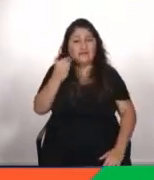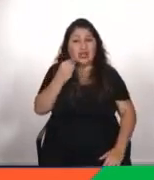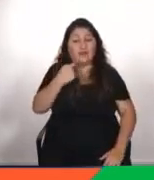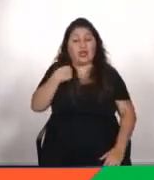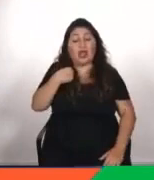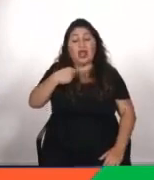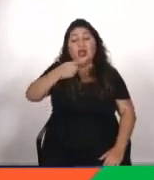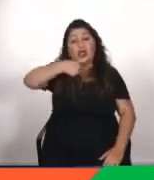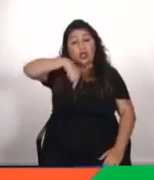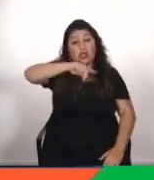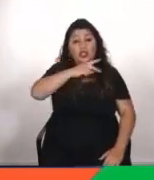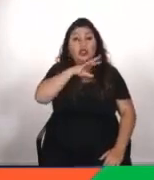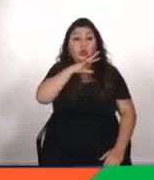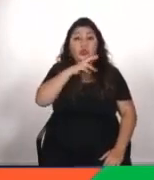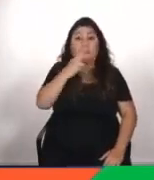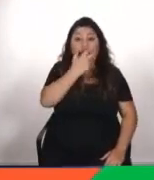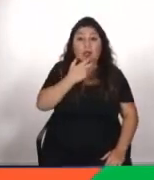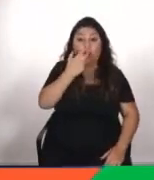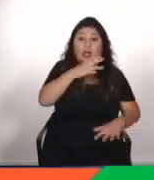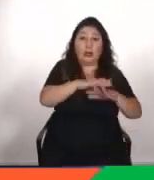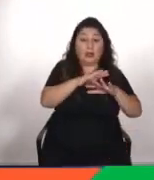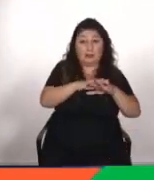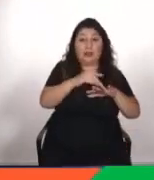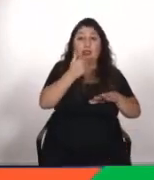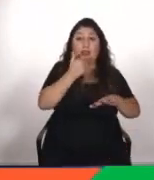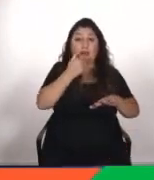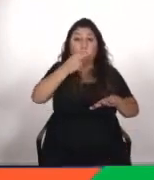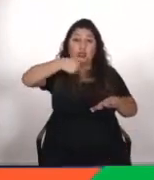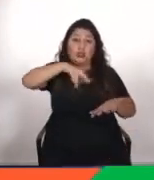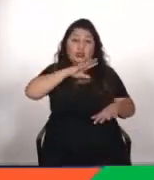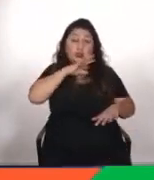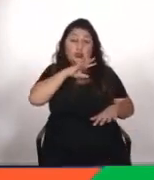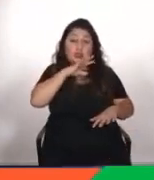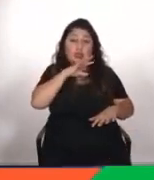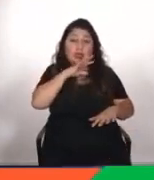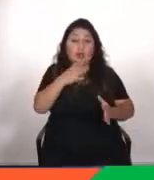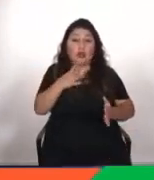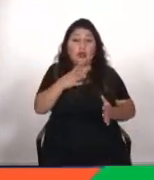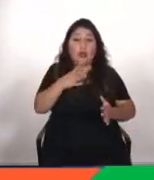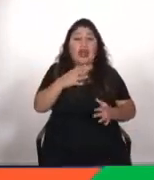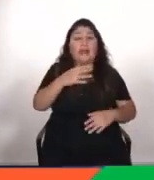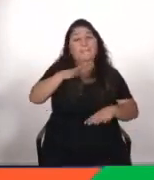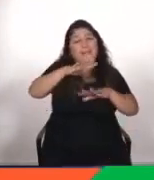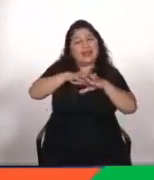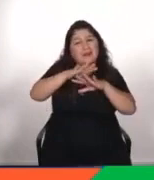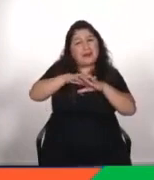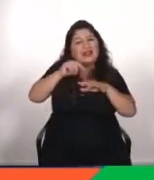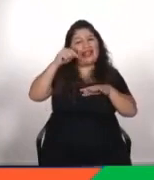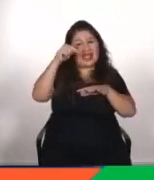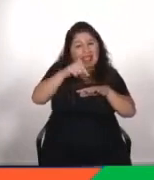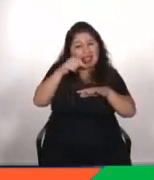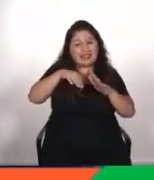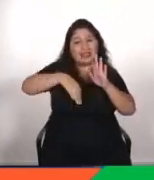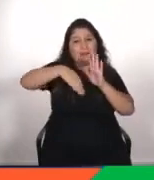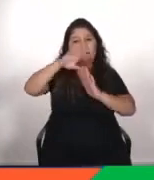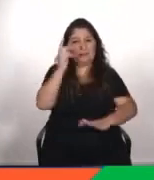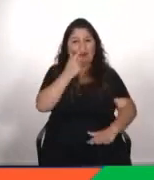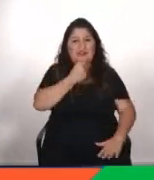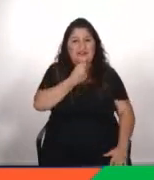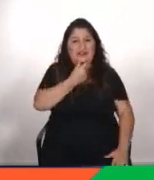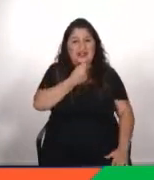que utilizamos los humanos, y la matemática no deja de ser un lenguaje del que utilizamos los humanos, es el que es más fácil que